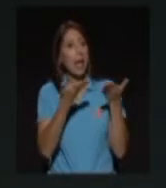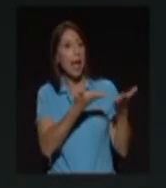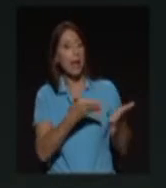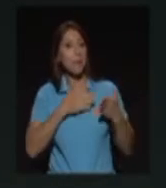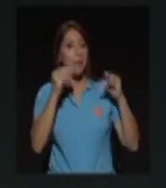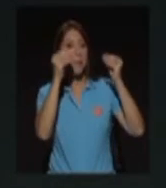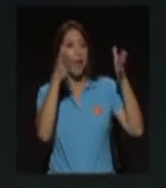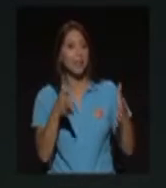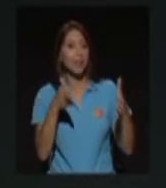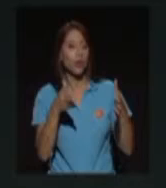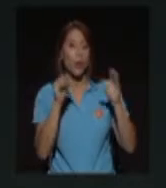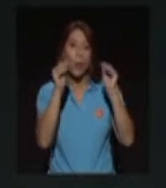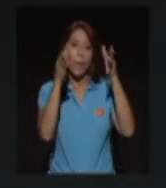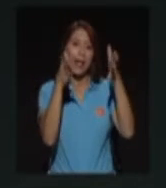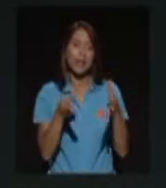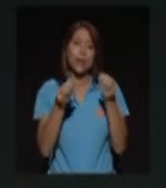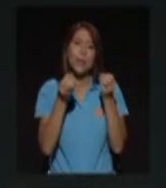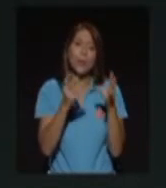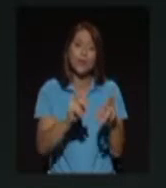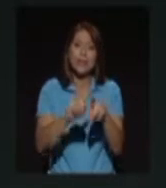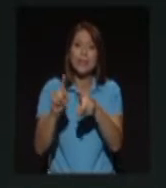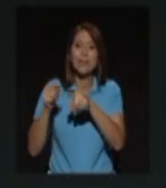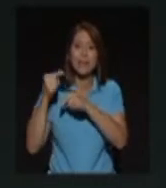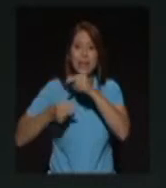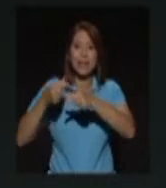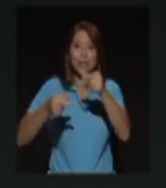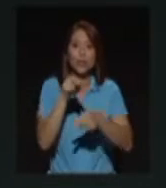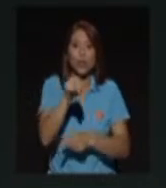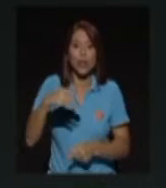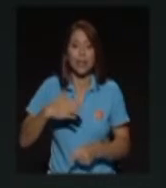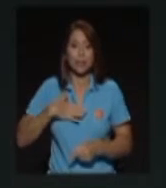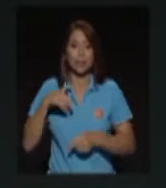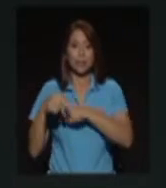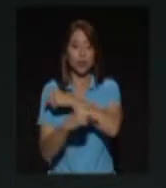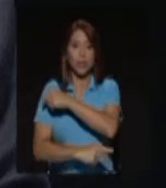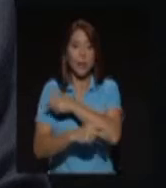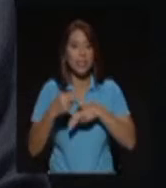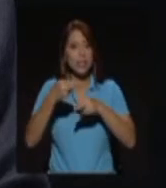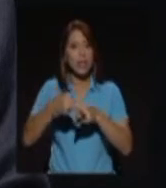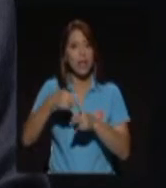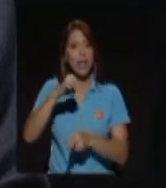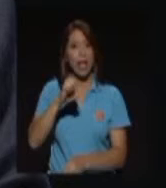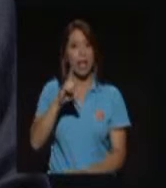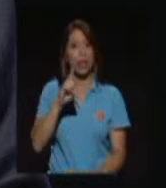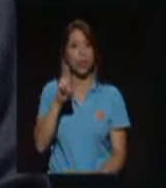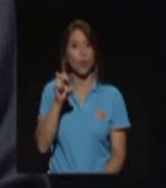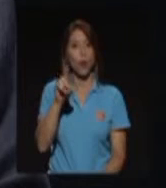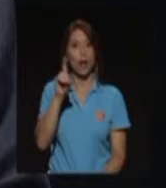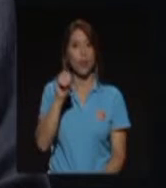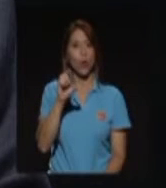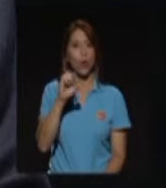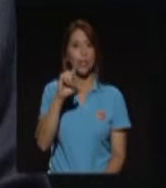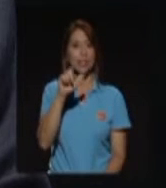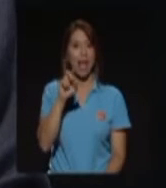y al maestro de tantas generaciones de colegas míos en este país, a don Eduardo Lizano, profesor emérito de la